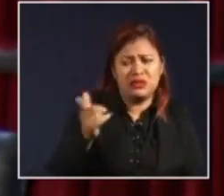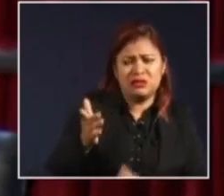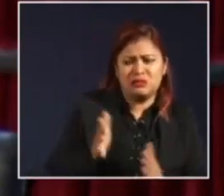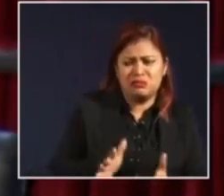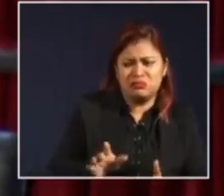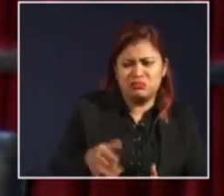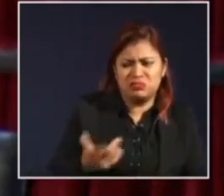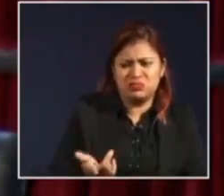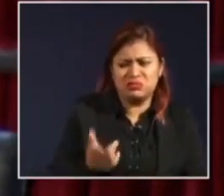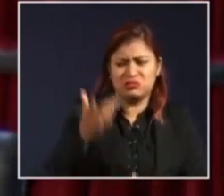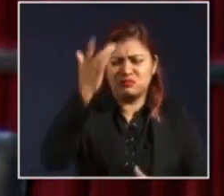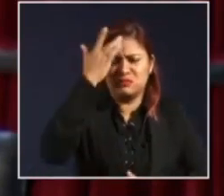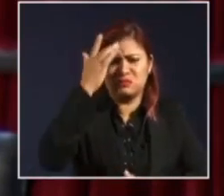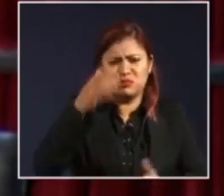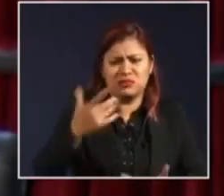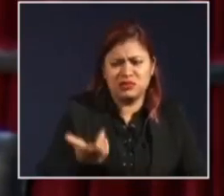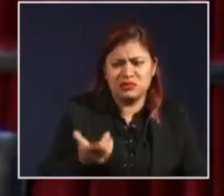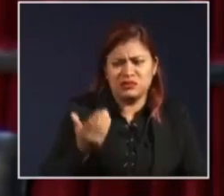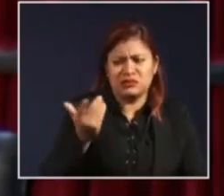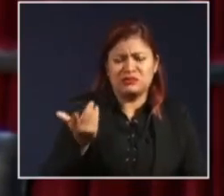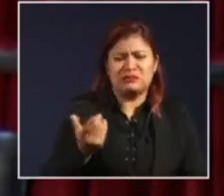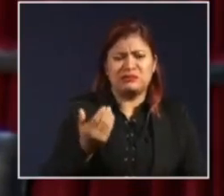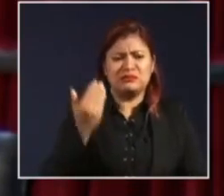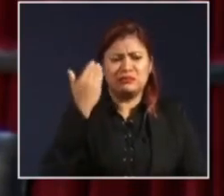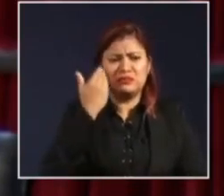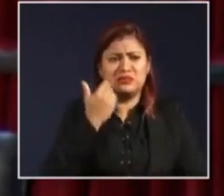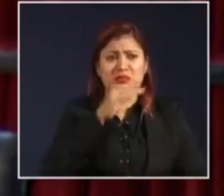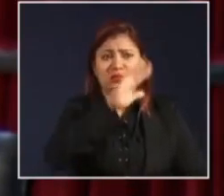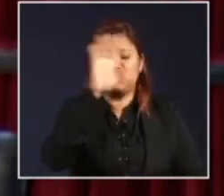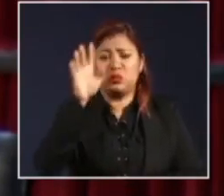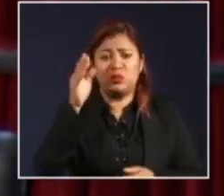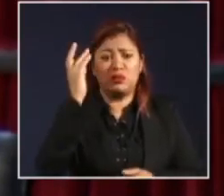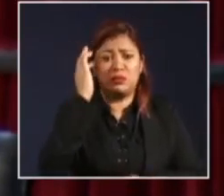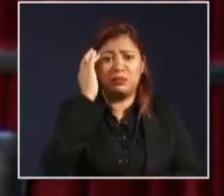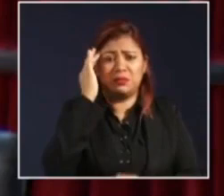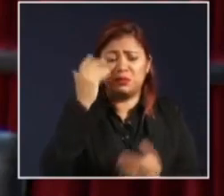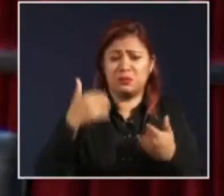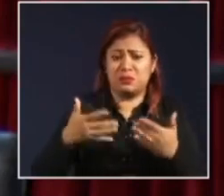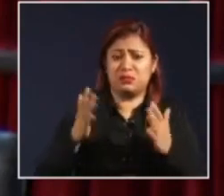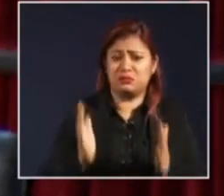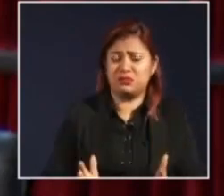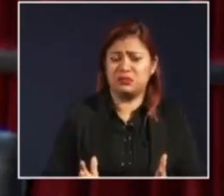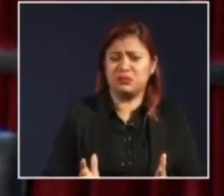a perjudicar más la economía del país. Por eso, señores,